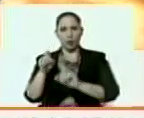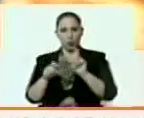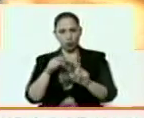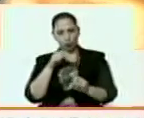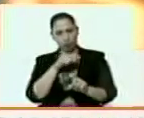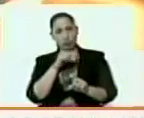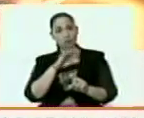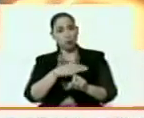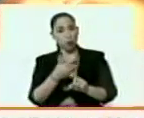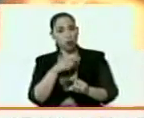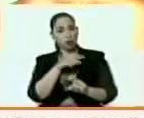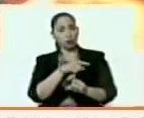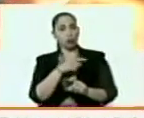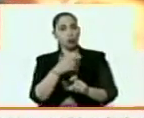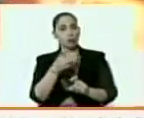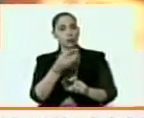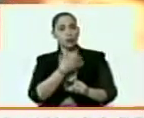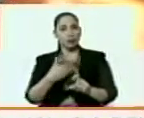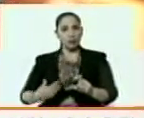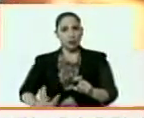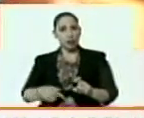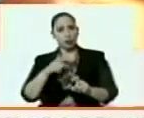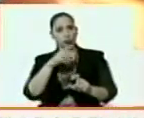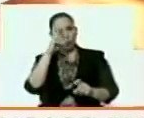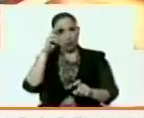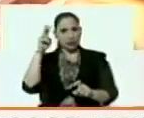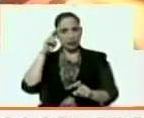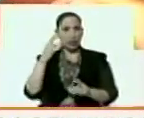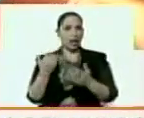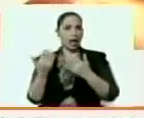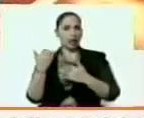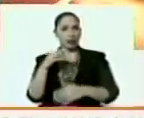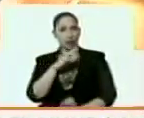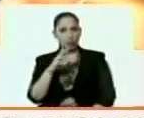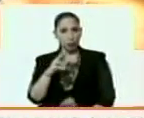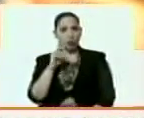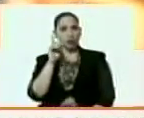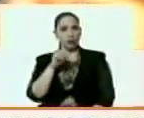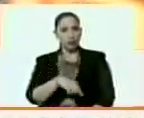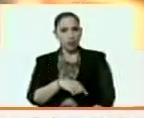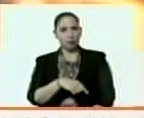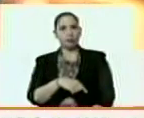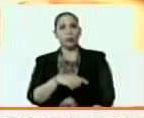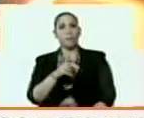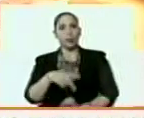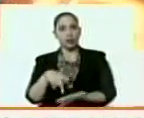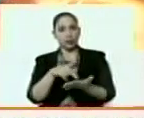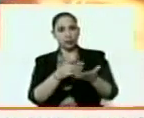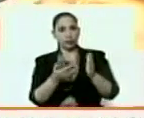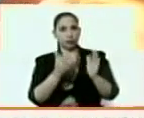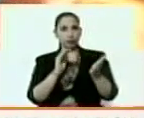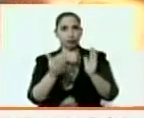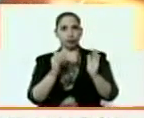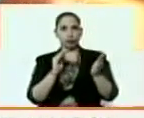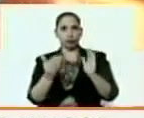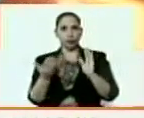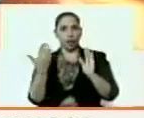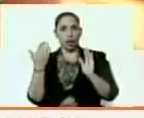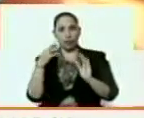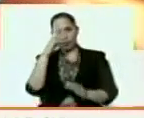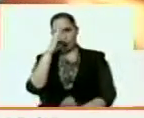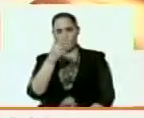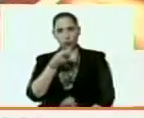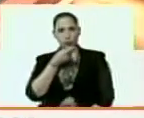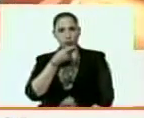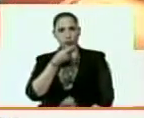tú, además de vicepresidenta, fuiste canciller de la República y además en algún momento participaste de conversaciones similares en República Dominicana. O